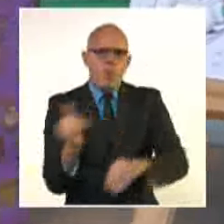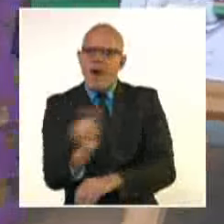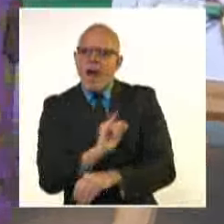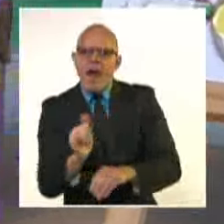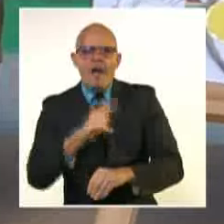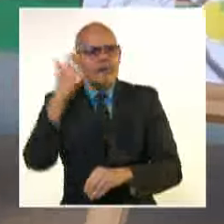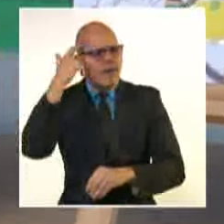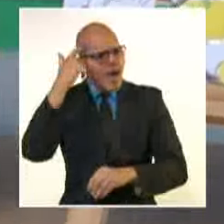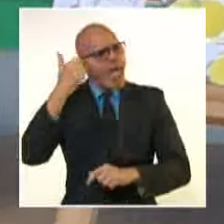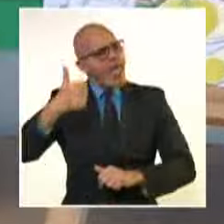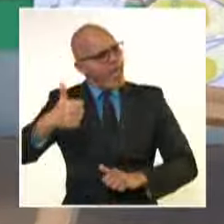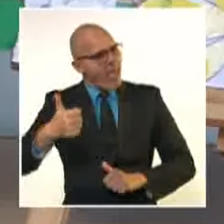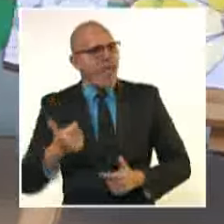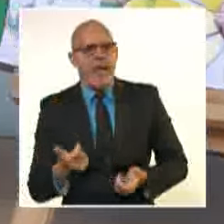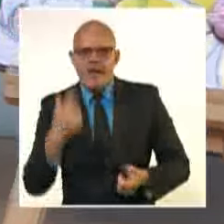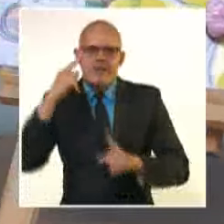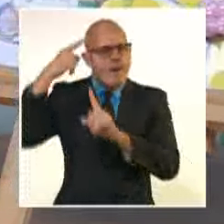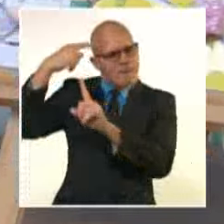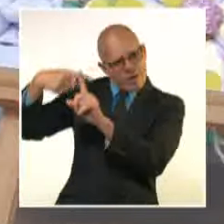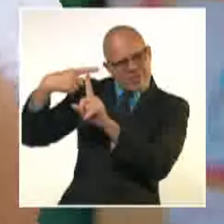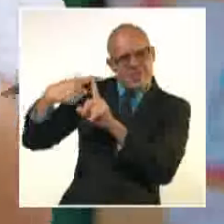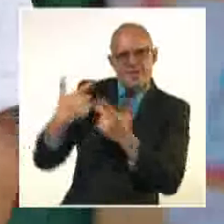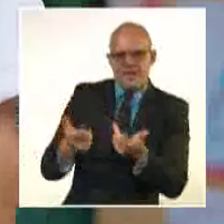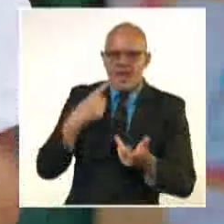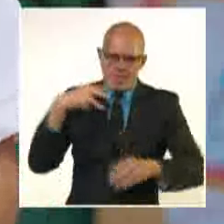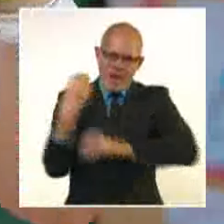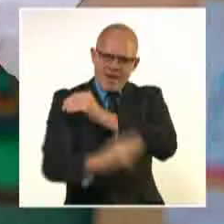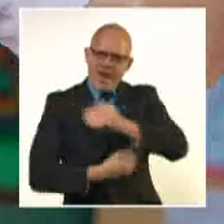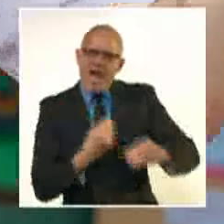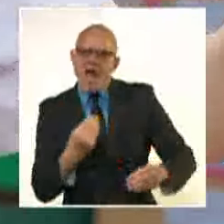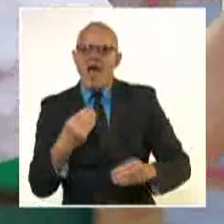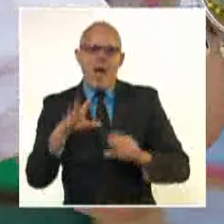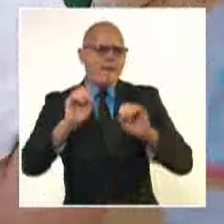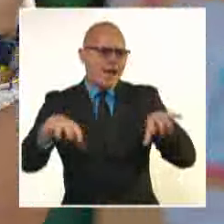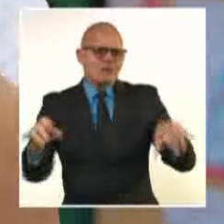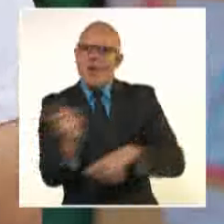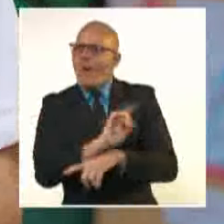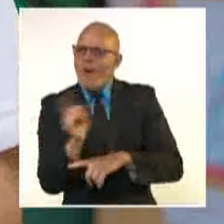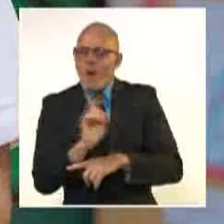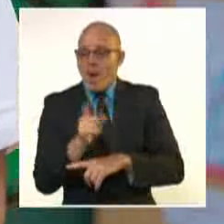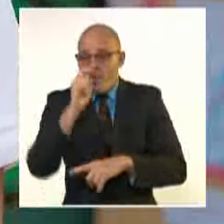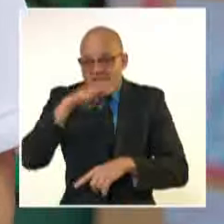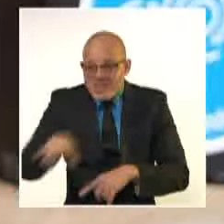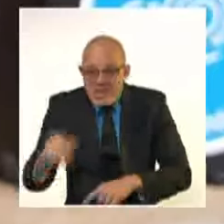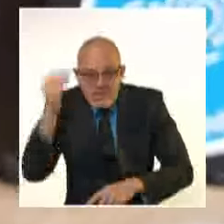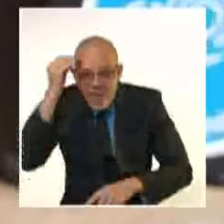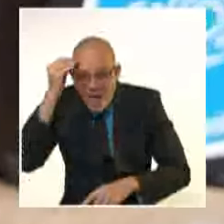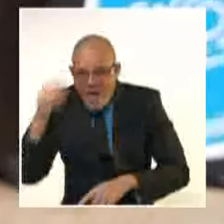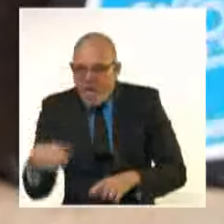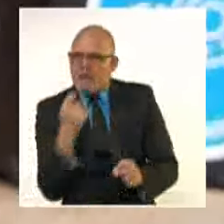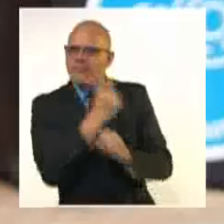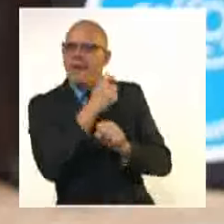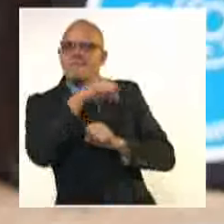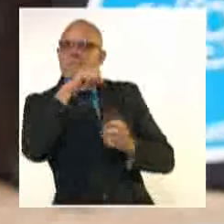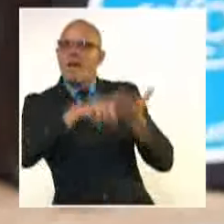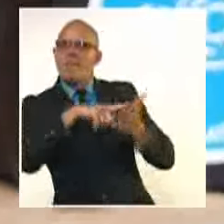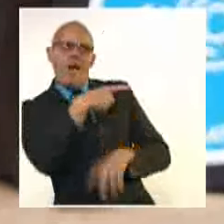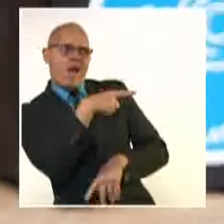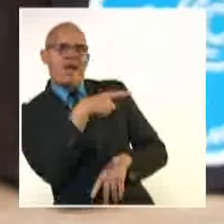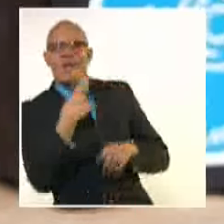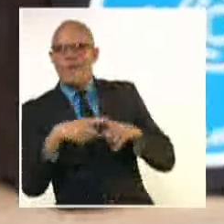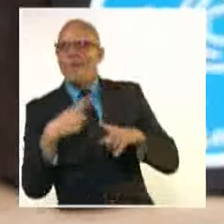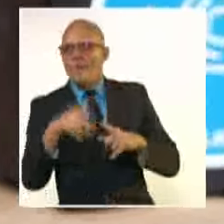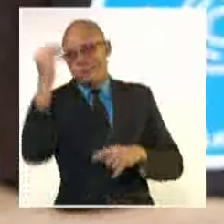buenas prácticas, ese mensaje de reciclar es llevado a la familia por los propios niñas y niños que vienen hasta aquí, hasta La